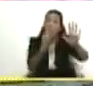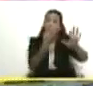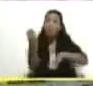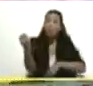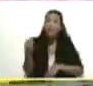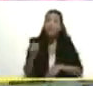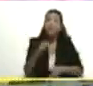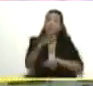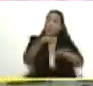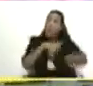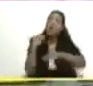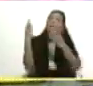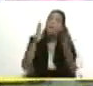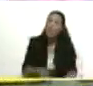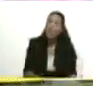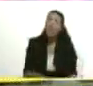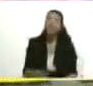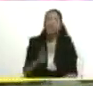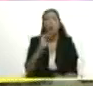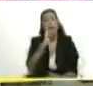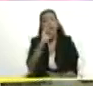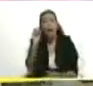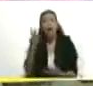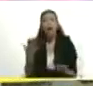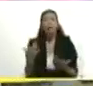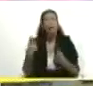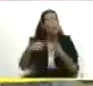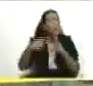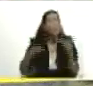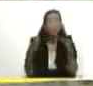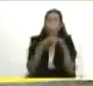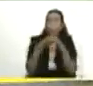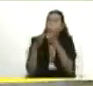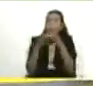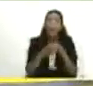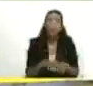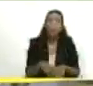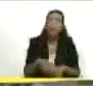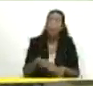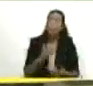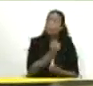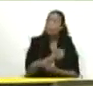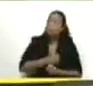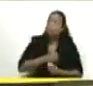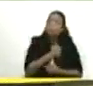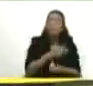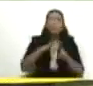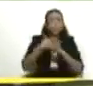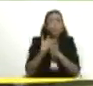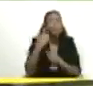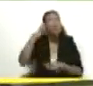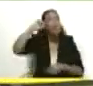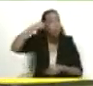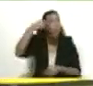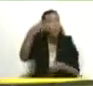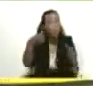murieron casi todos ellos, incluyendo a Ricardo, a Chu y a muchos compañeros más. Yo siempre los